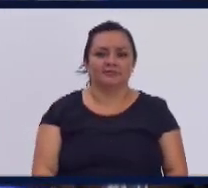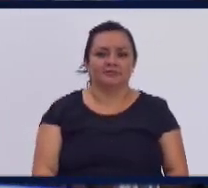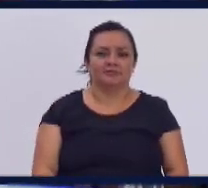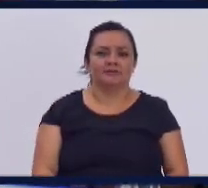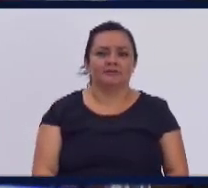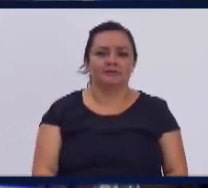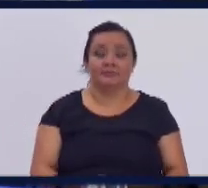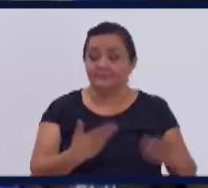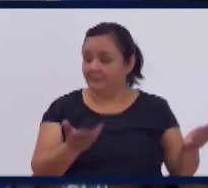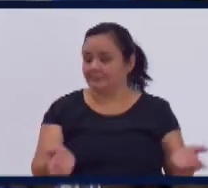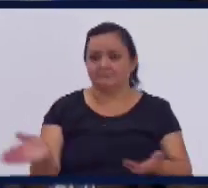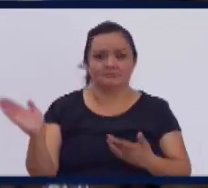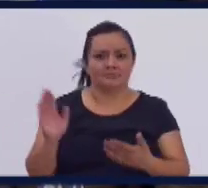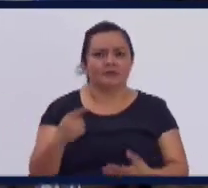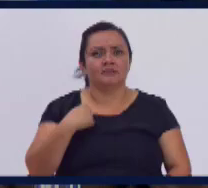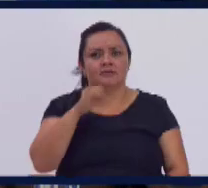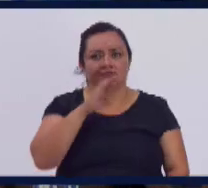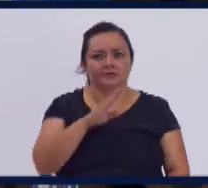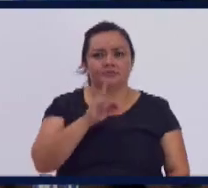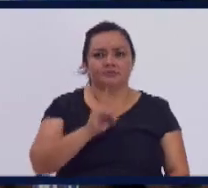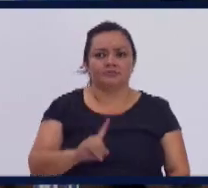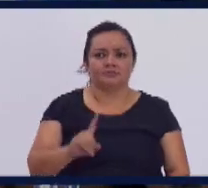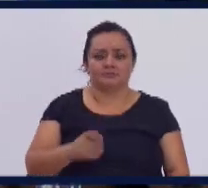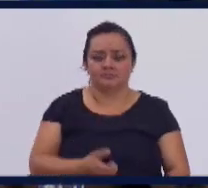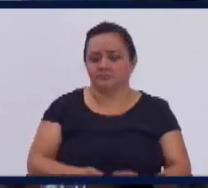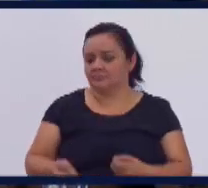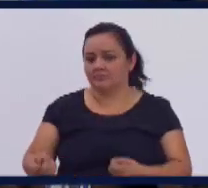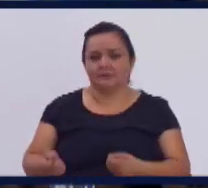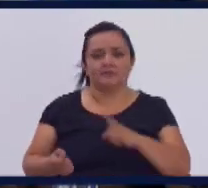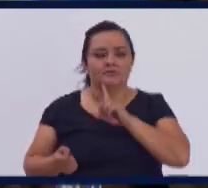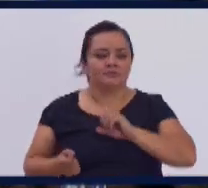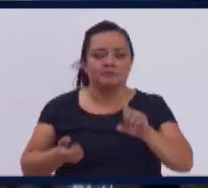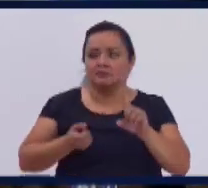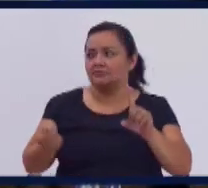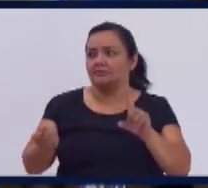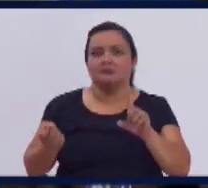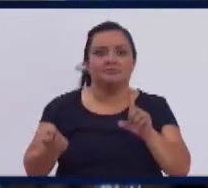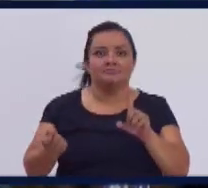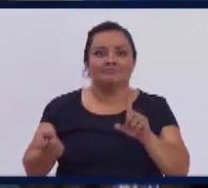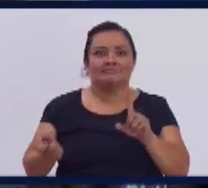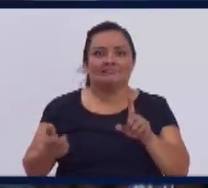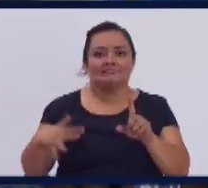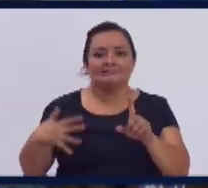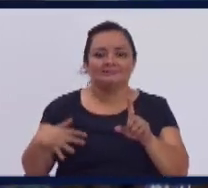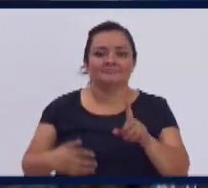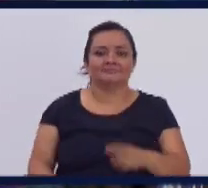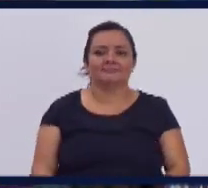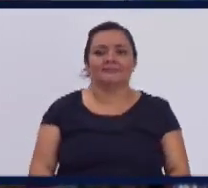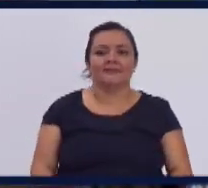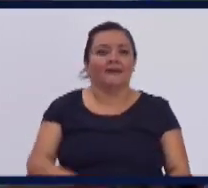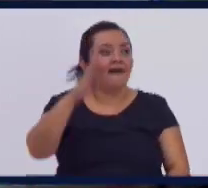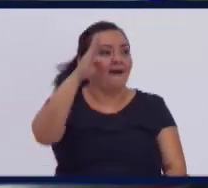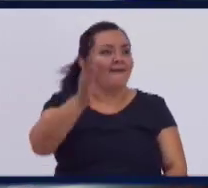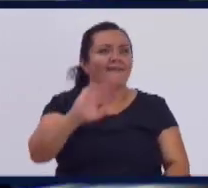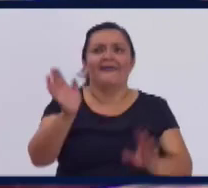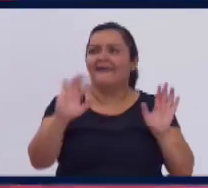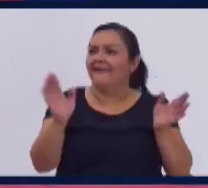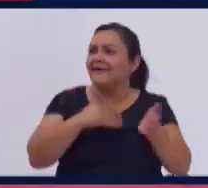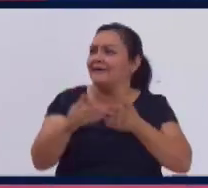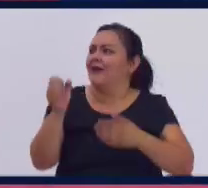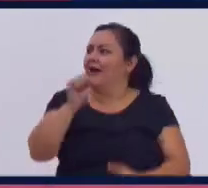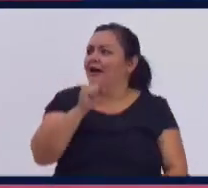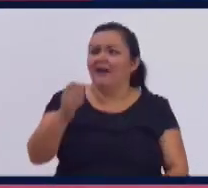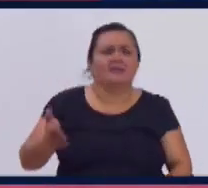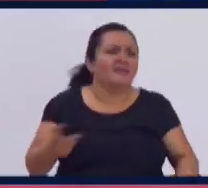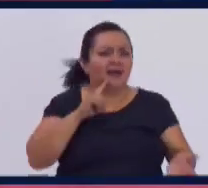Le dice el director, bueno, pasen adelante, les he contado que ahí pasa uno y cierran la reja. Ahí nos avisan cuando termine. Bueno, hermano, dijo, vamos a comenzar a